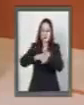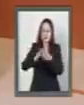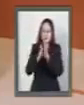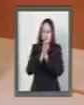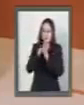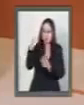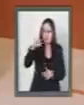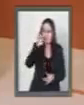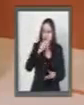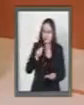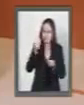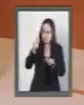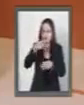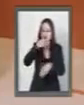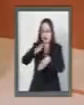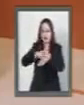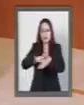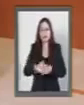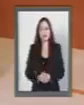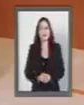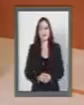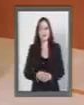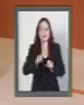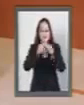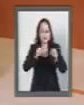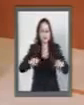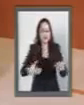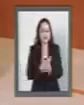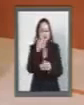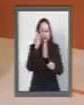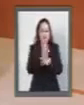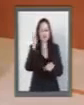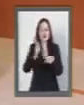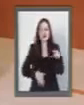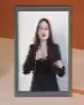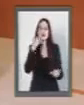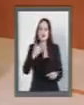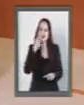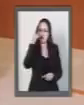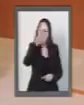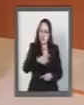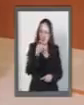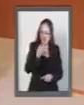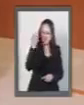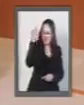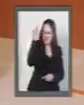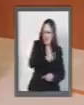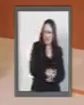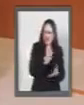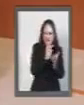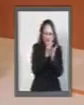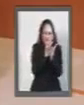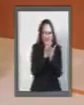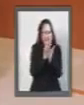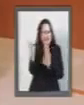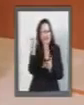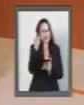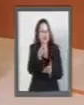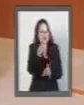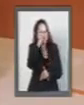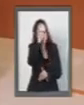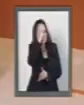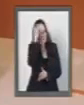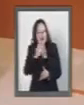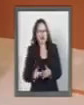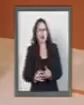jefe. El Sistema Nacional Anticorrupción es una farsa grotesca. Es la farsa de la farsa.